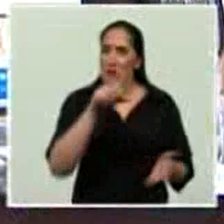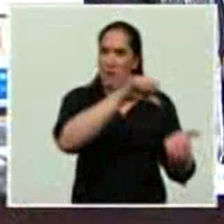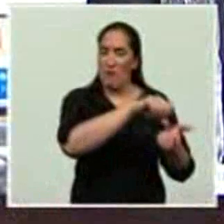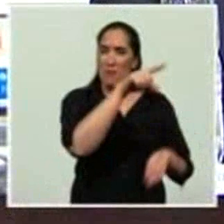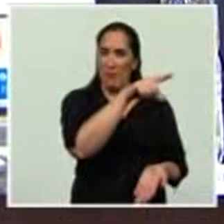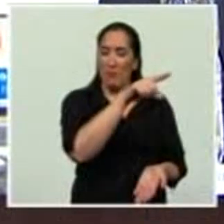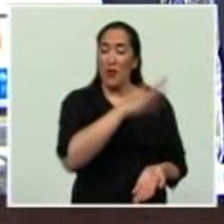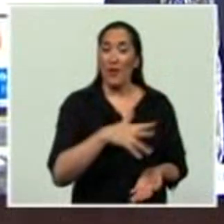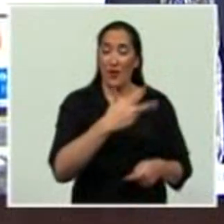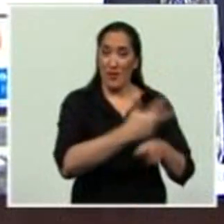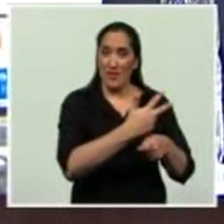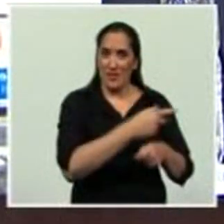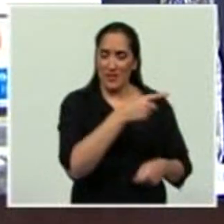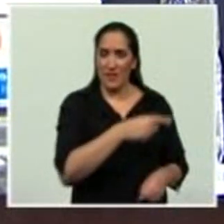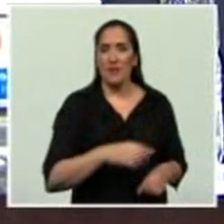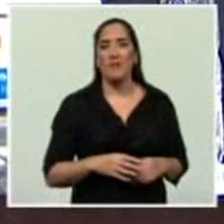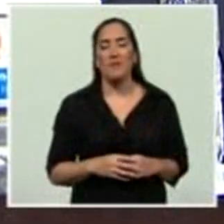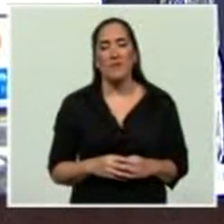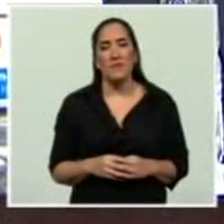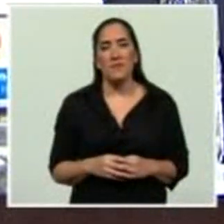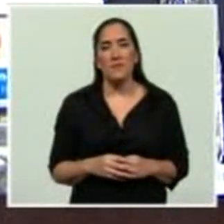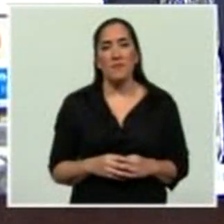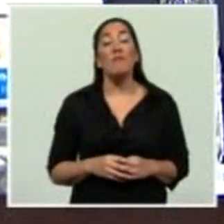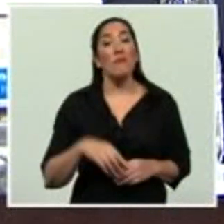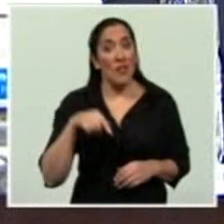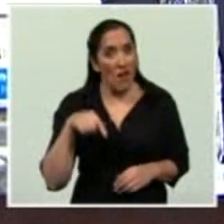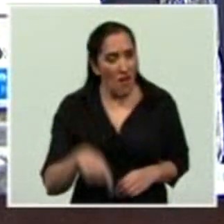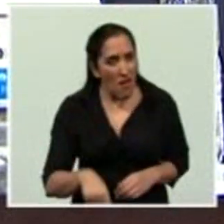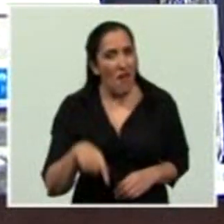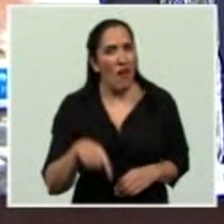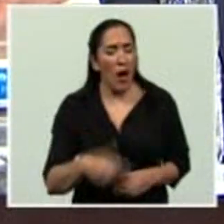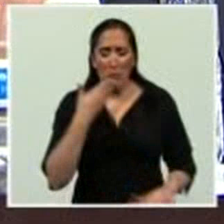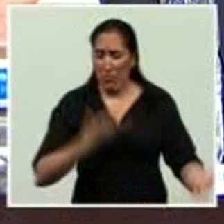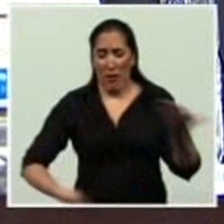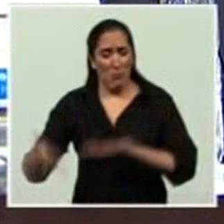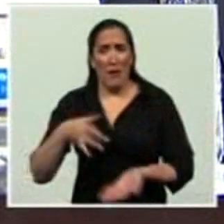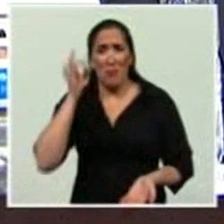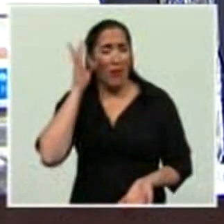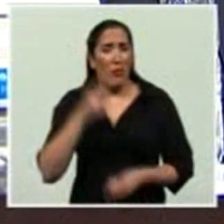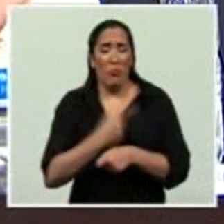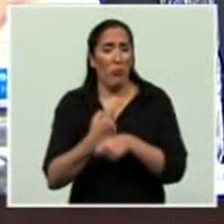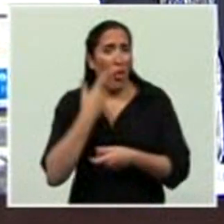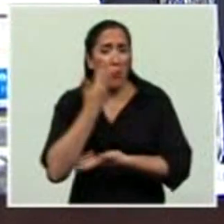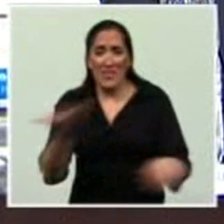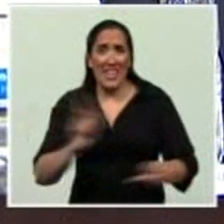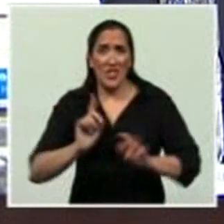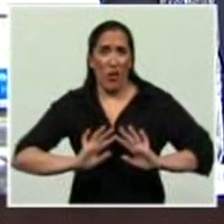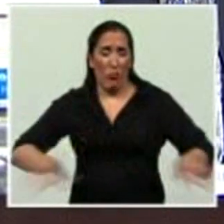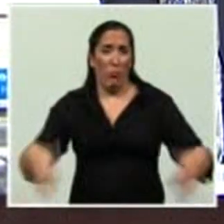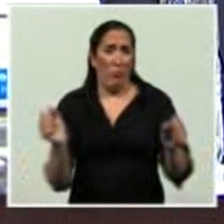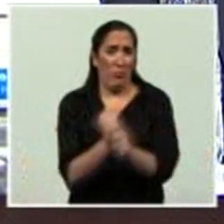en Río tercero que también si entran Acá tengo tarido de papeles que no se lo voy a poder Mostrar porque sieng que romper todo